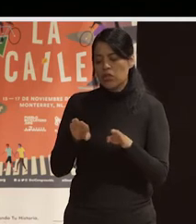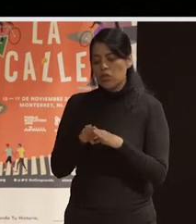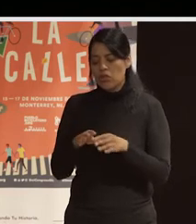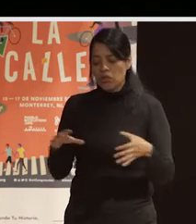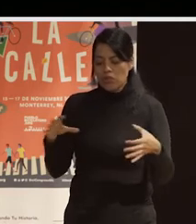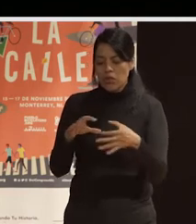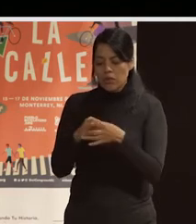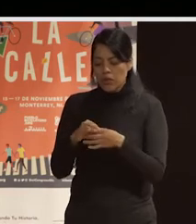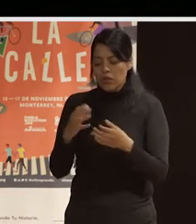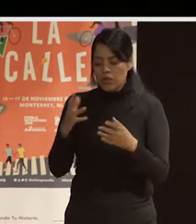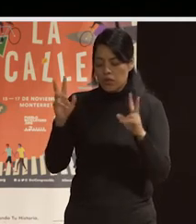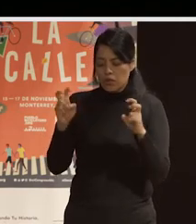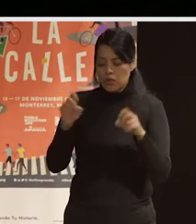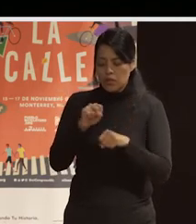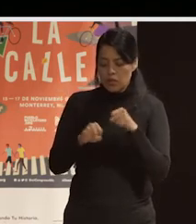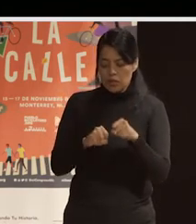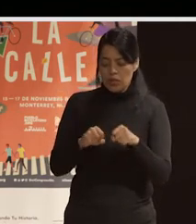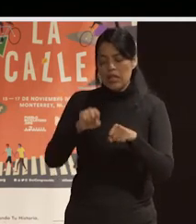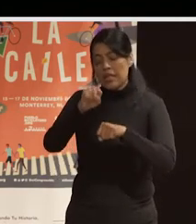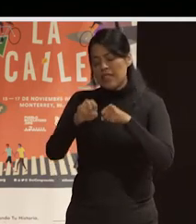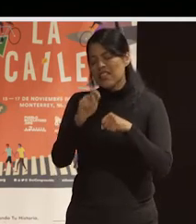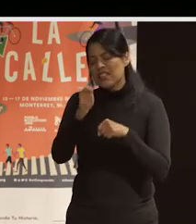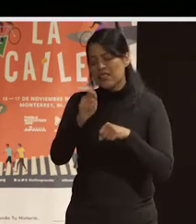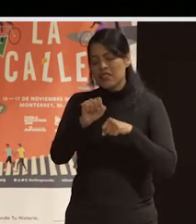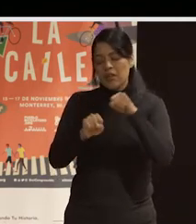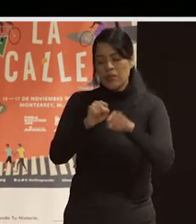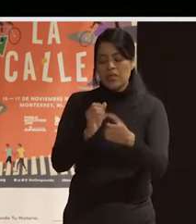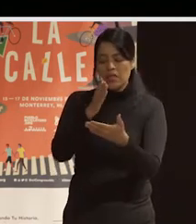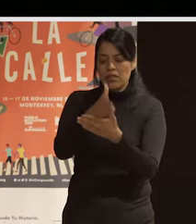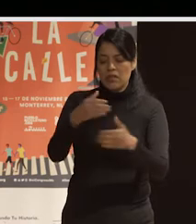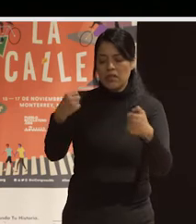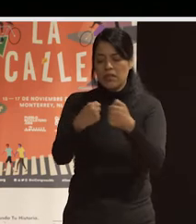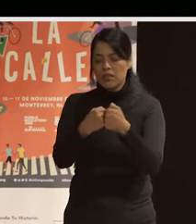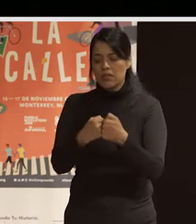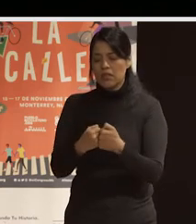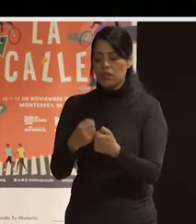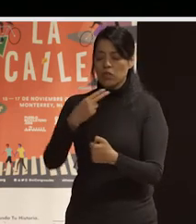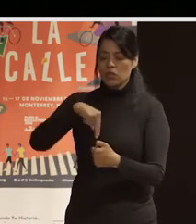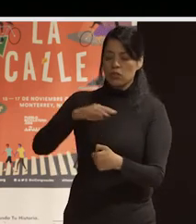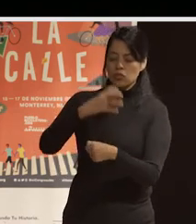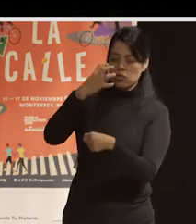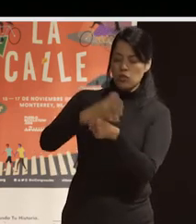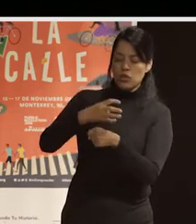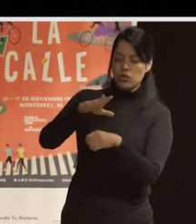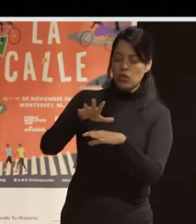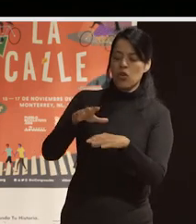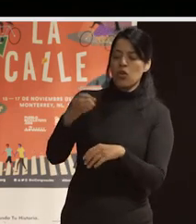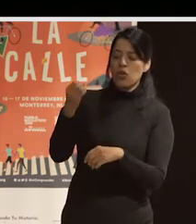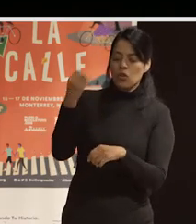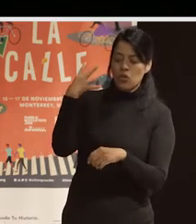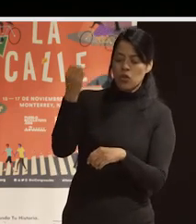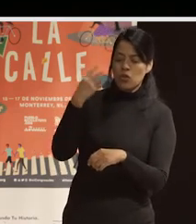estos temas lo que es bicis a través de las fronteras algunos saben estuvimos en el cuarto congreso aquí hace ocho años